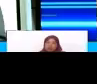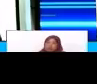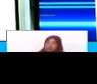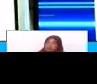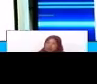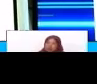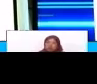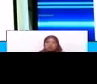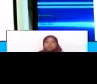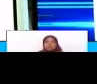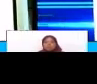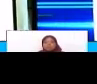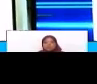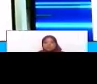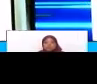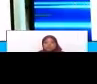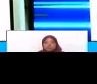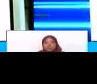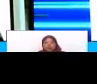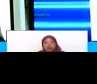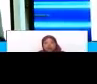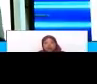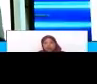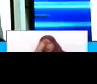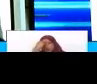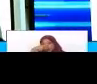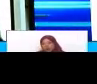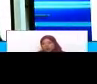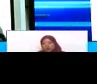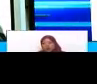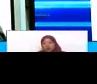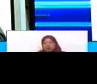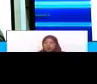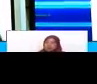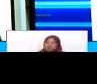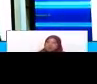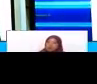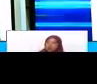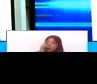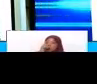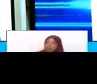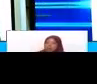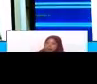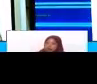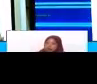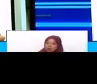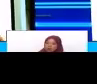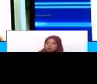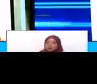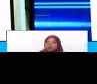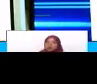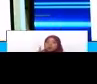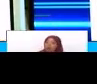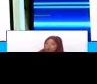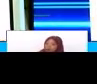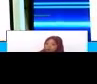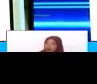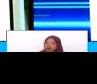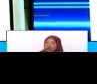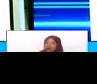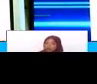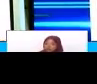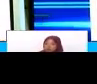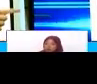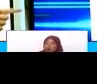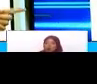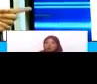allá ellos le dieron una patada al Acuerdo de Ginebra y están obligados, como yo se lo dije en